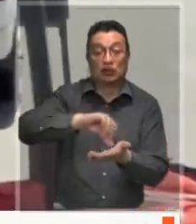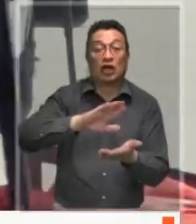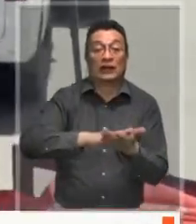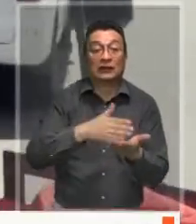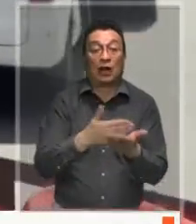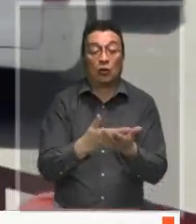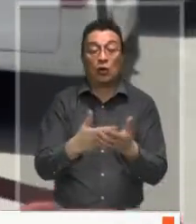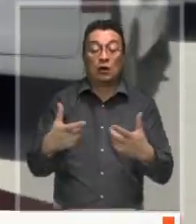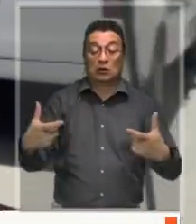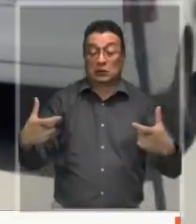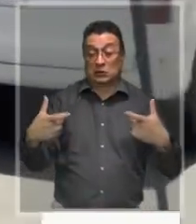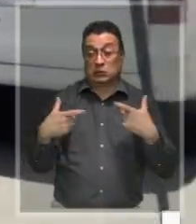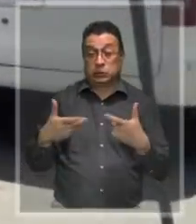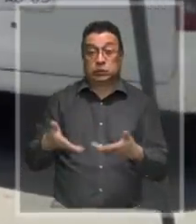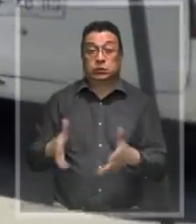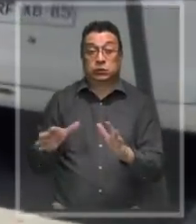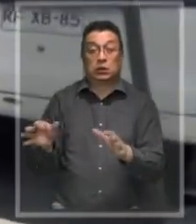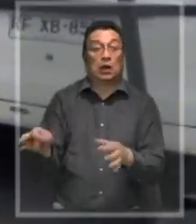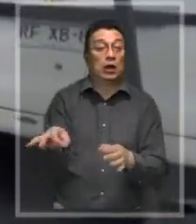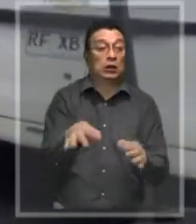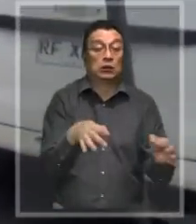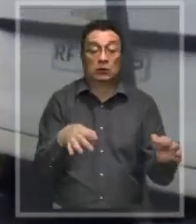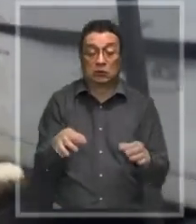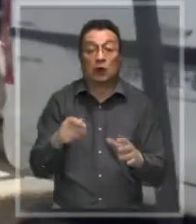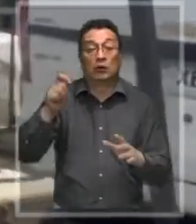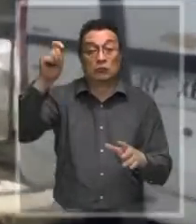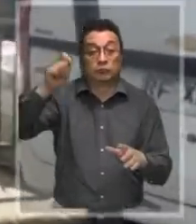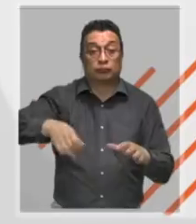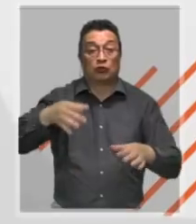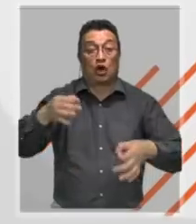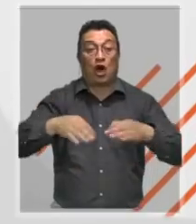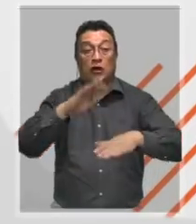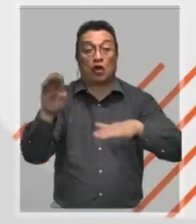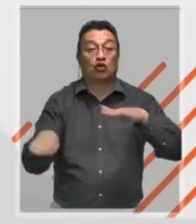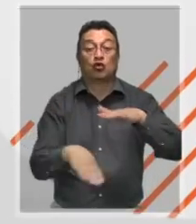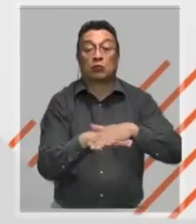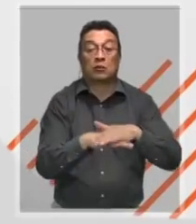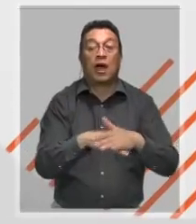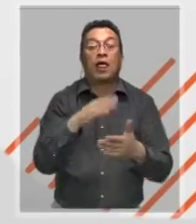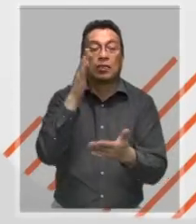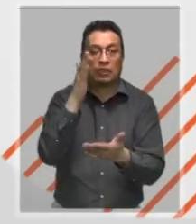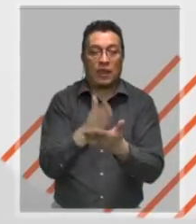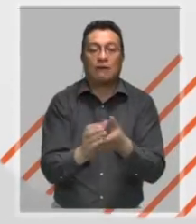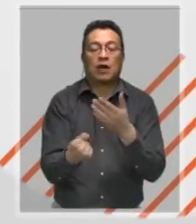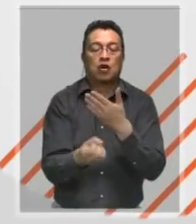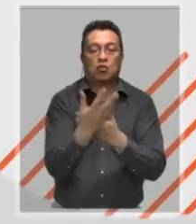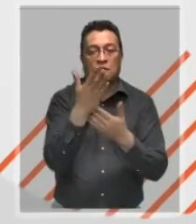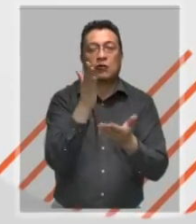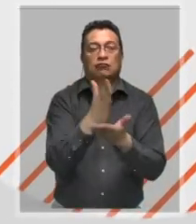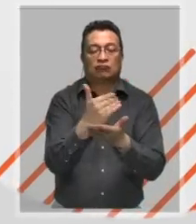acorralado por el comercio ambulante. Uno que tras el fallo de la Corte Suprema debería implementar nuevas medidas de